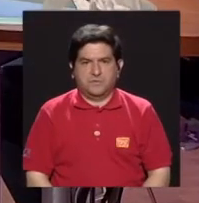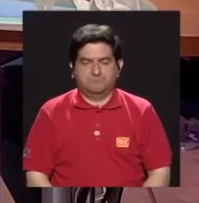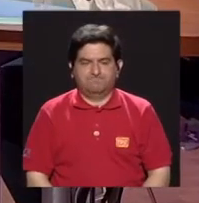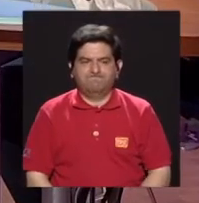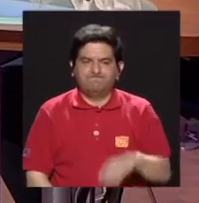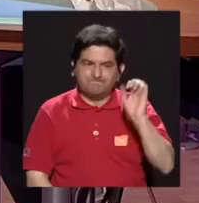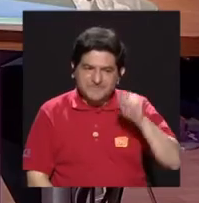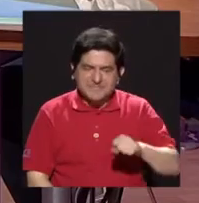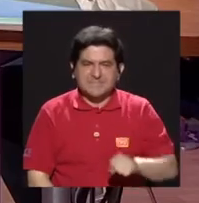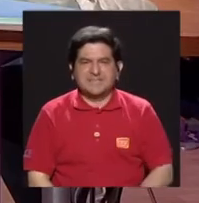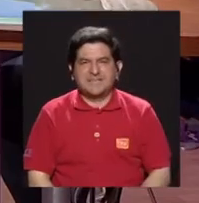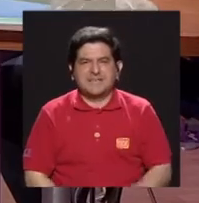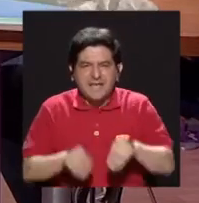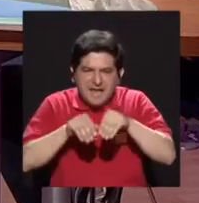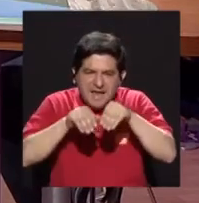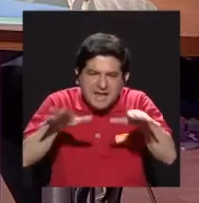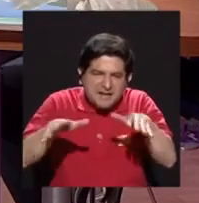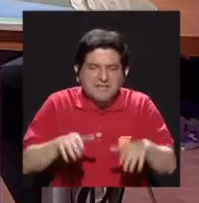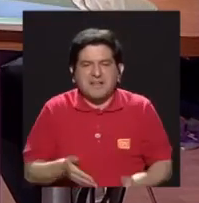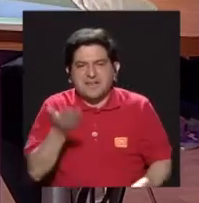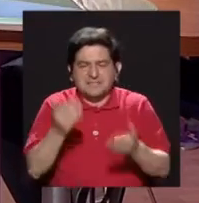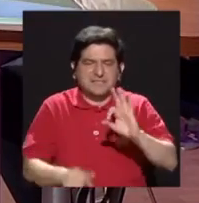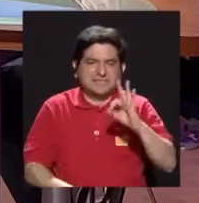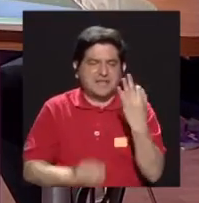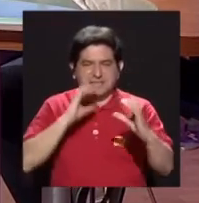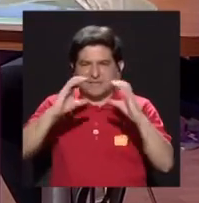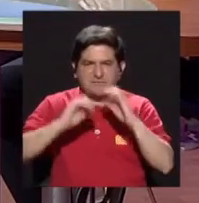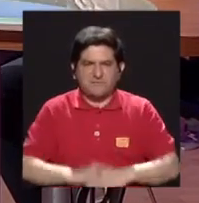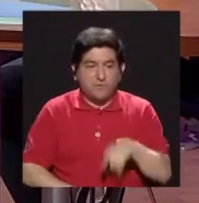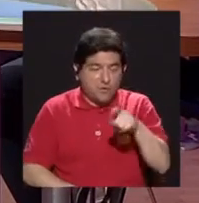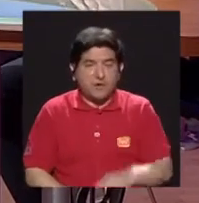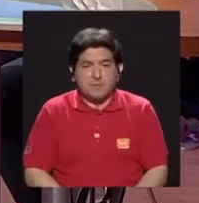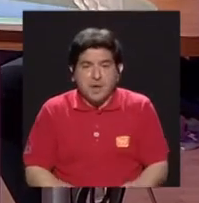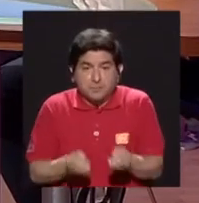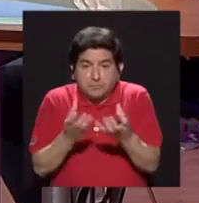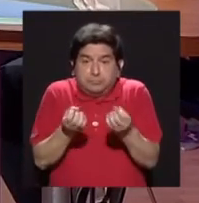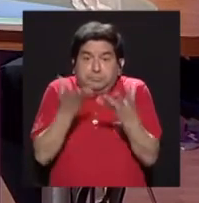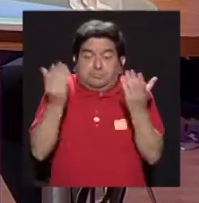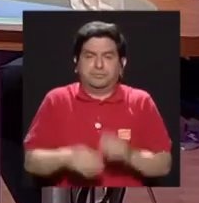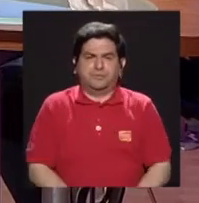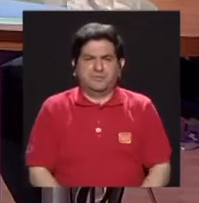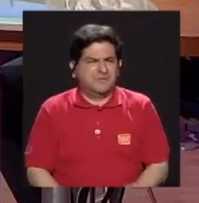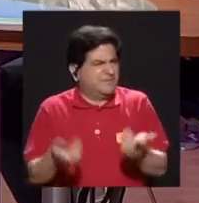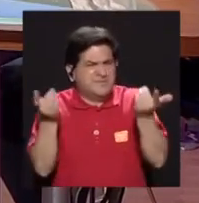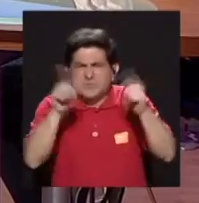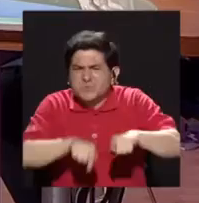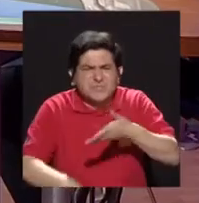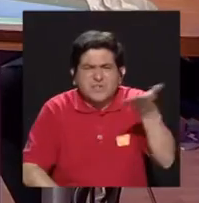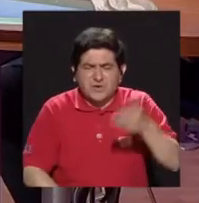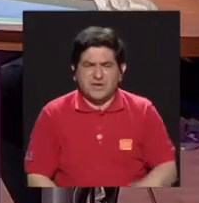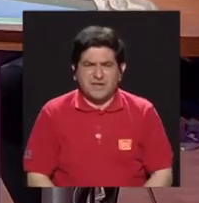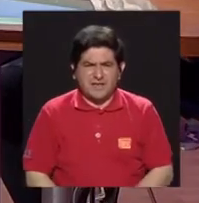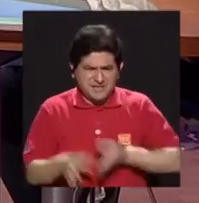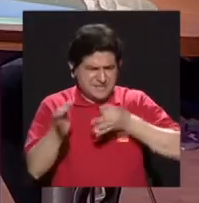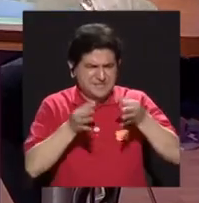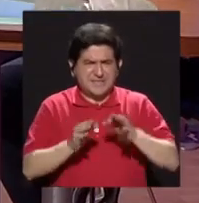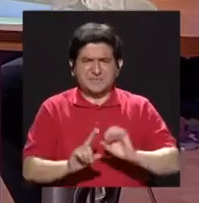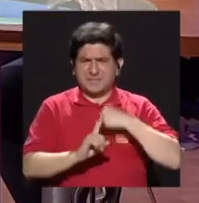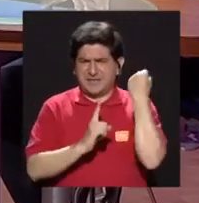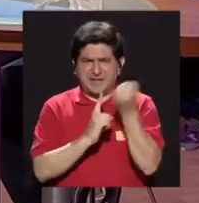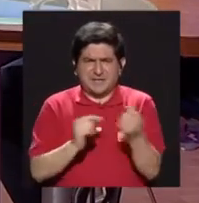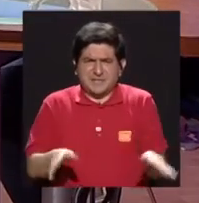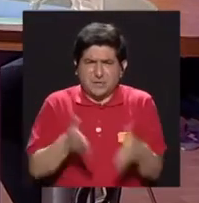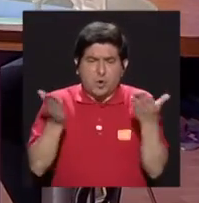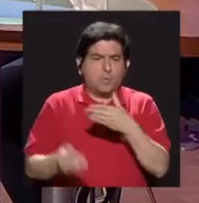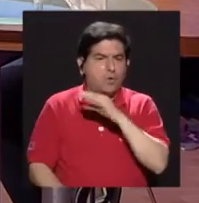se exacerbó en algunas redes, en algunos medios. ¿Cómo ven ustedes? ¿Qué pasa con eso? ¿Cómo explicar ese fenómeno? ¿O es una